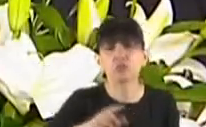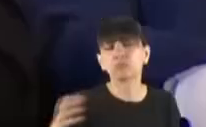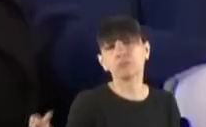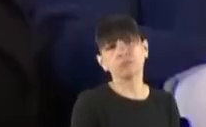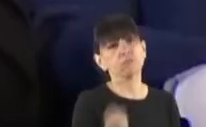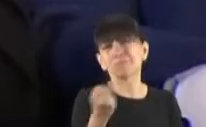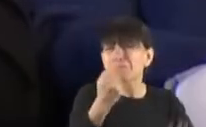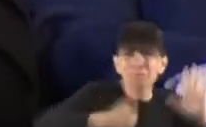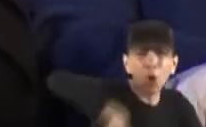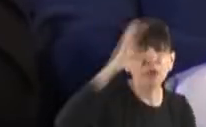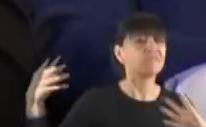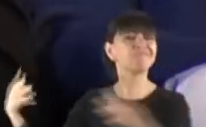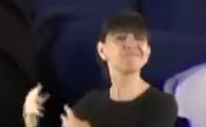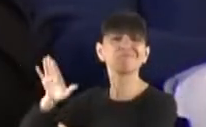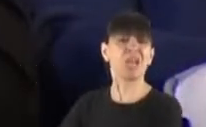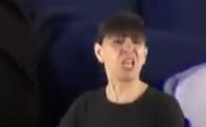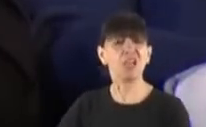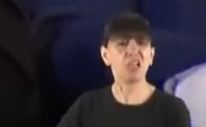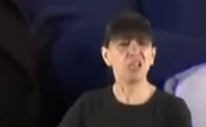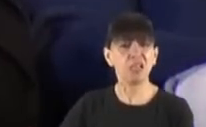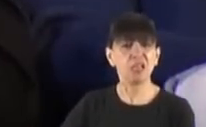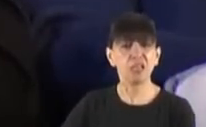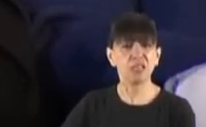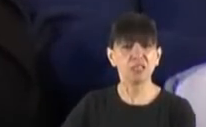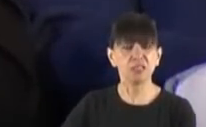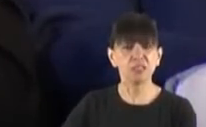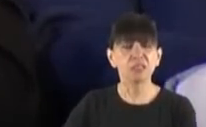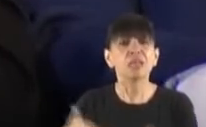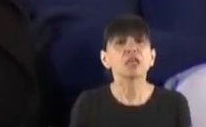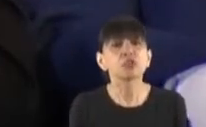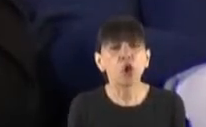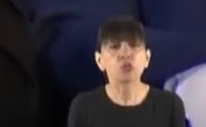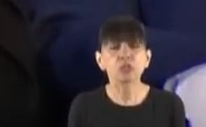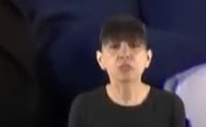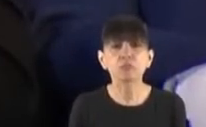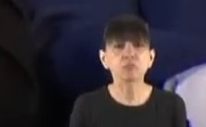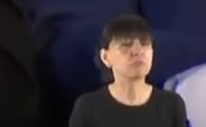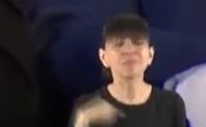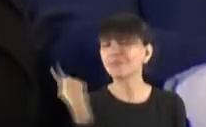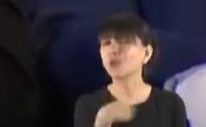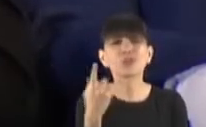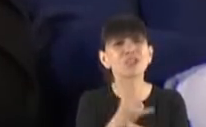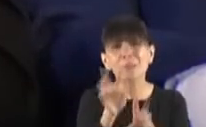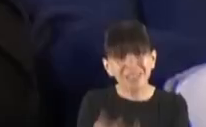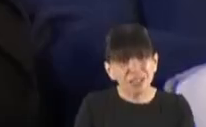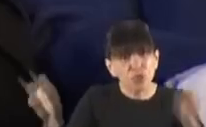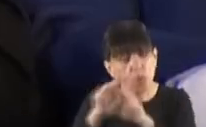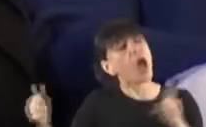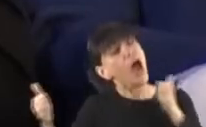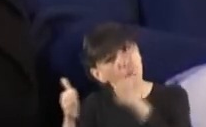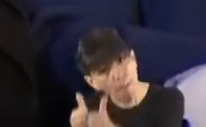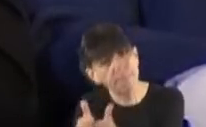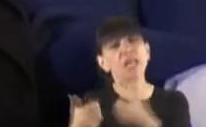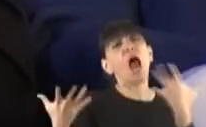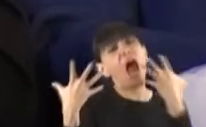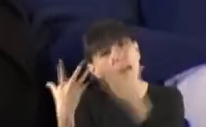ambición bélica. Por lo tanto, vamos a seguir siempre acompañando a las Naciones Unidas. En